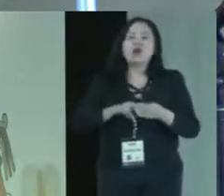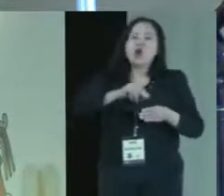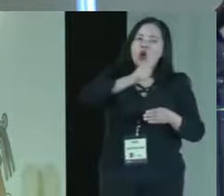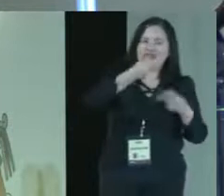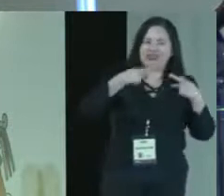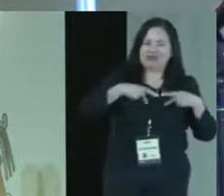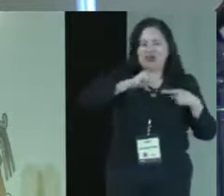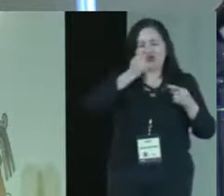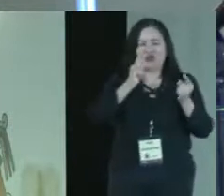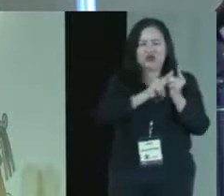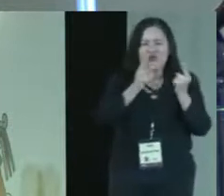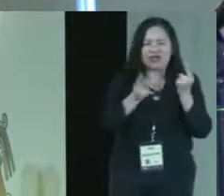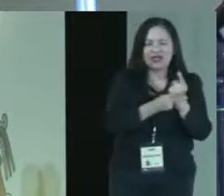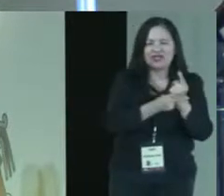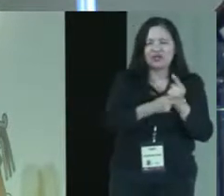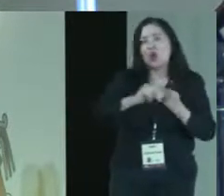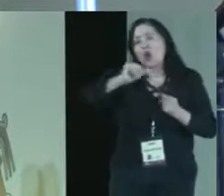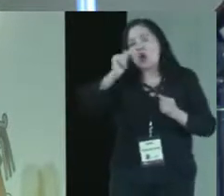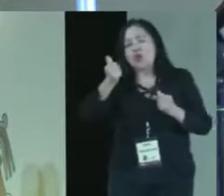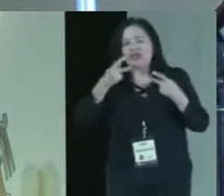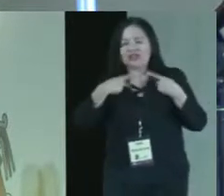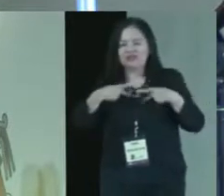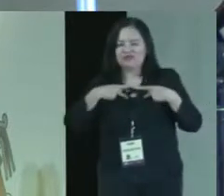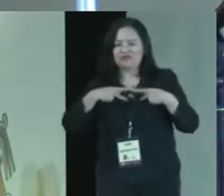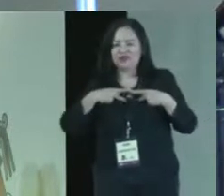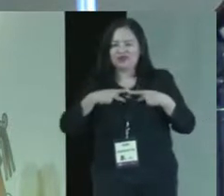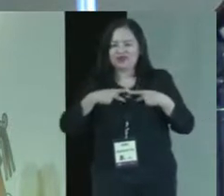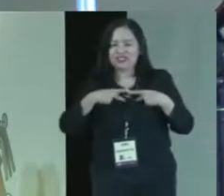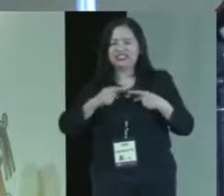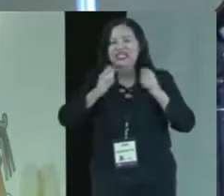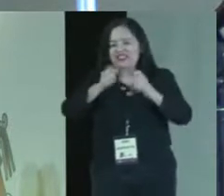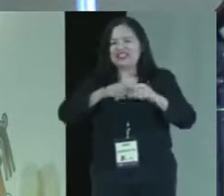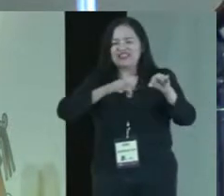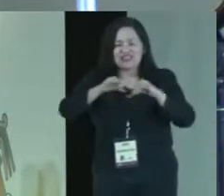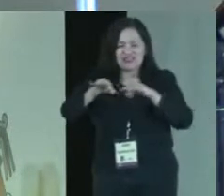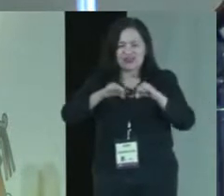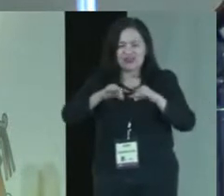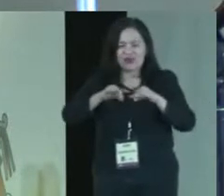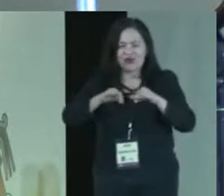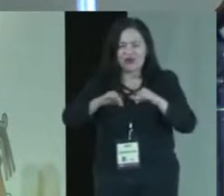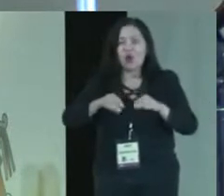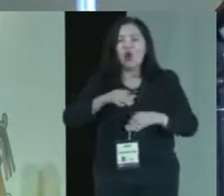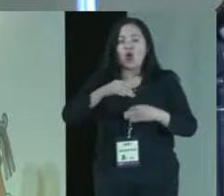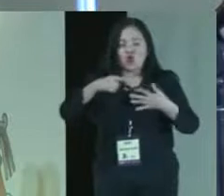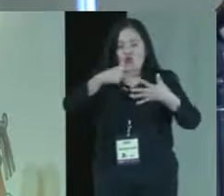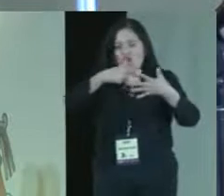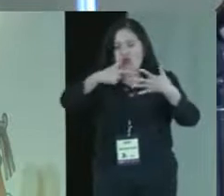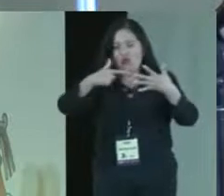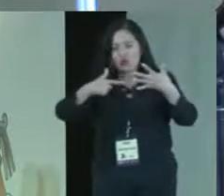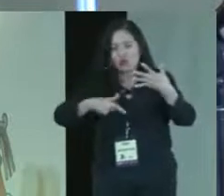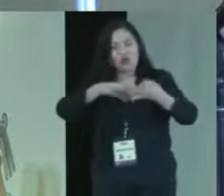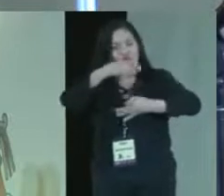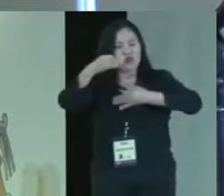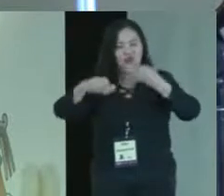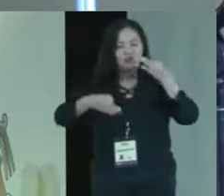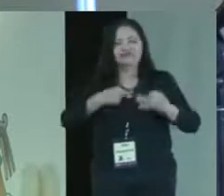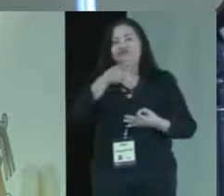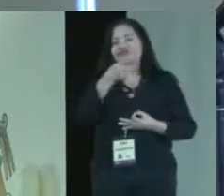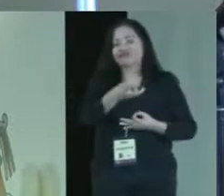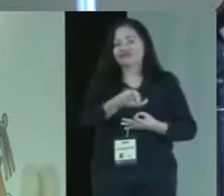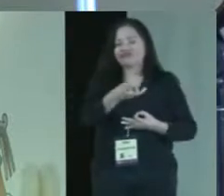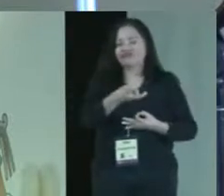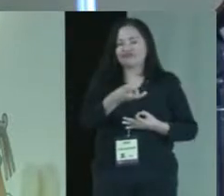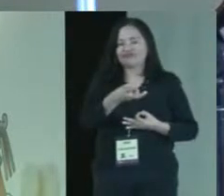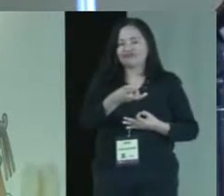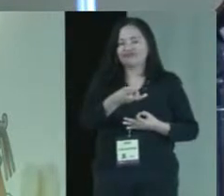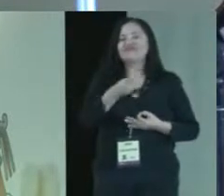laboral, subcontratación y democracia y libertad sindical. Todos estos elementos forman